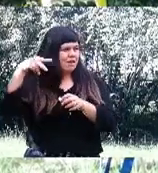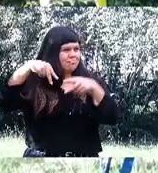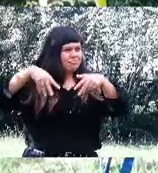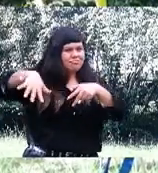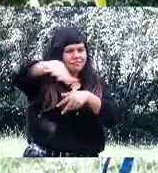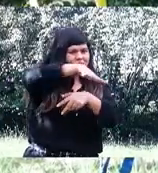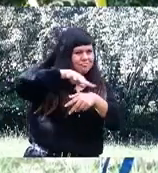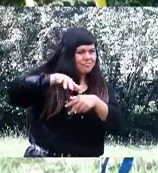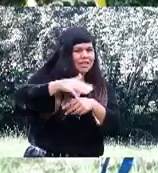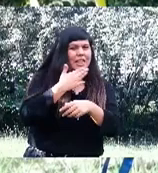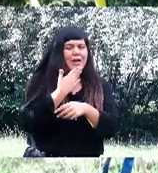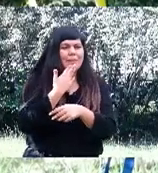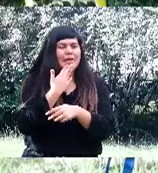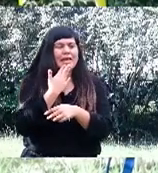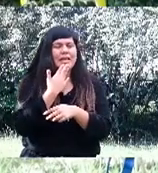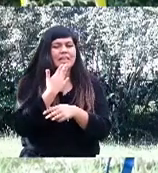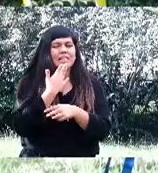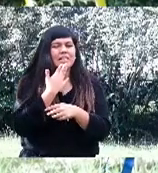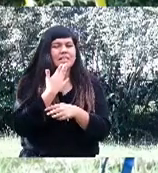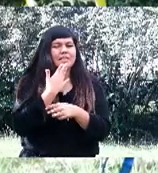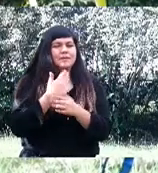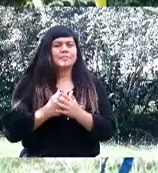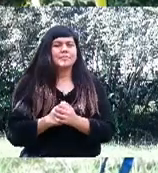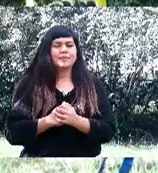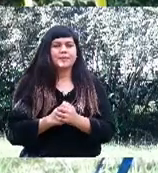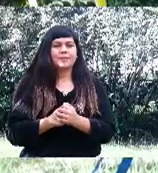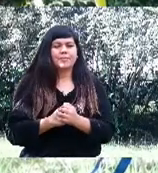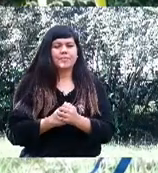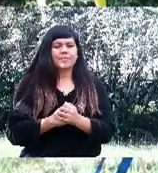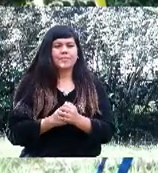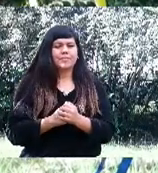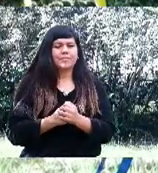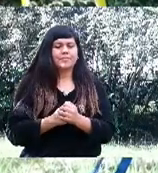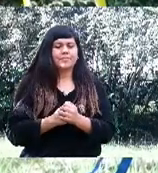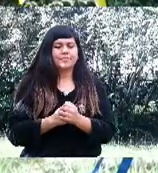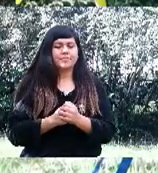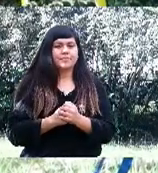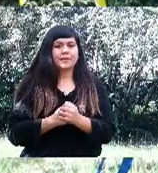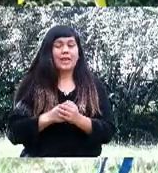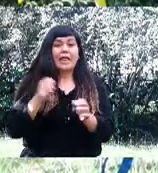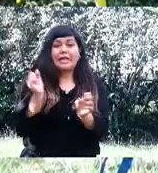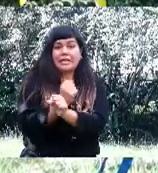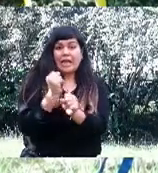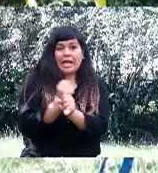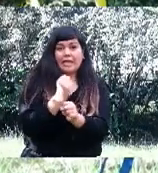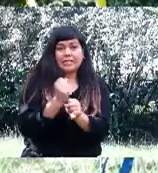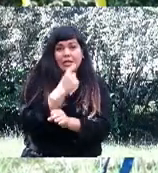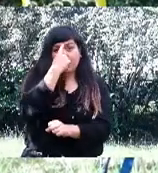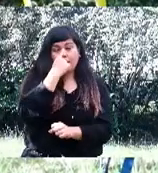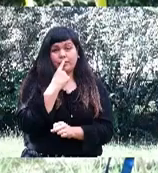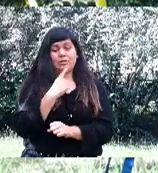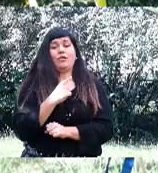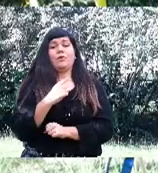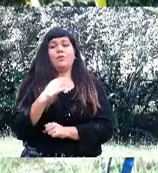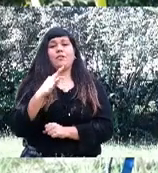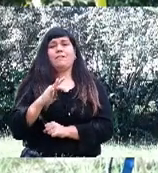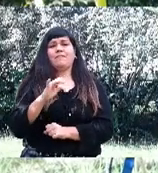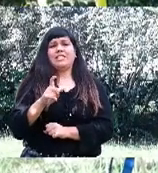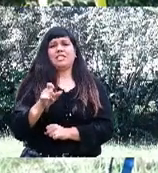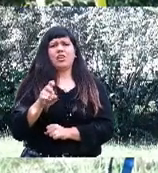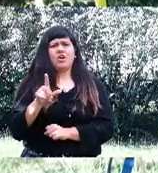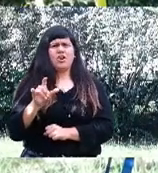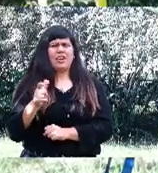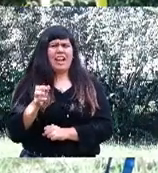eh Y lo que es eh la eh la la escuela taller de oficio museográfico lo más importante yo creo es una